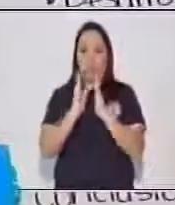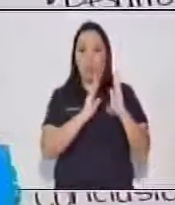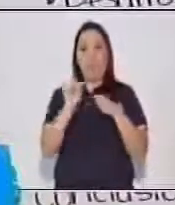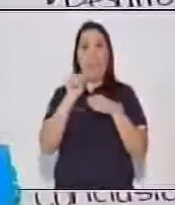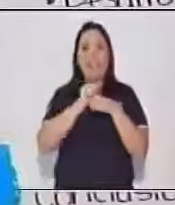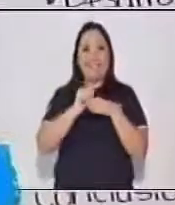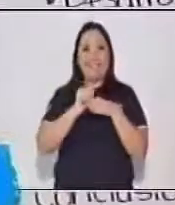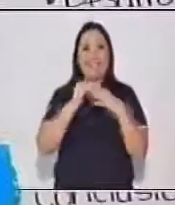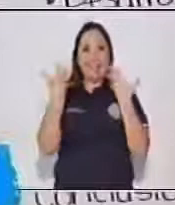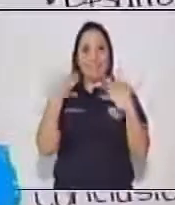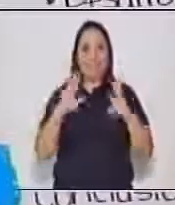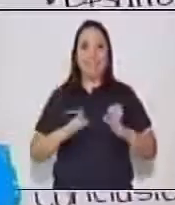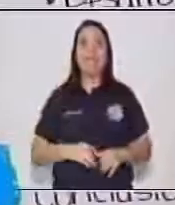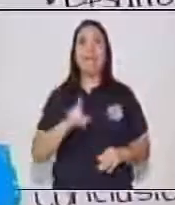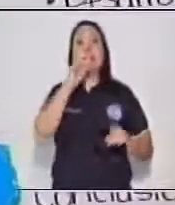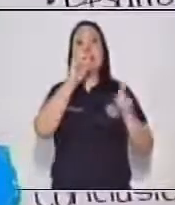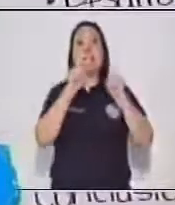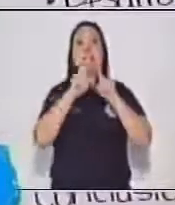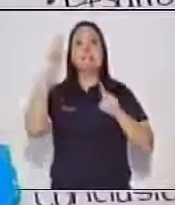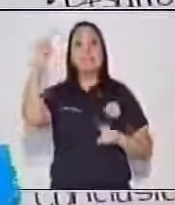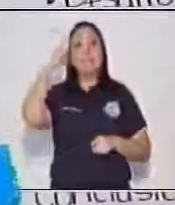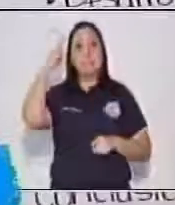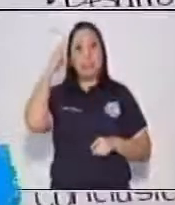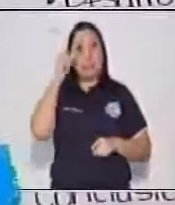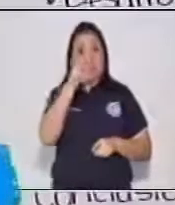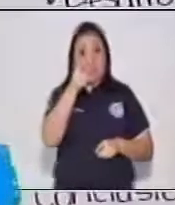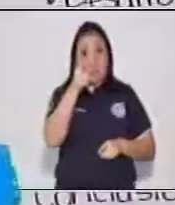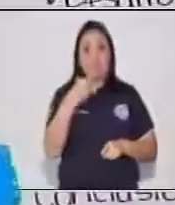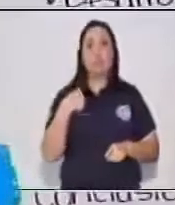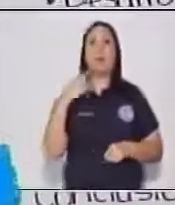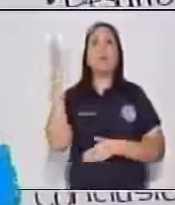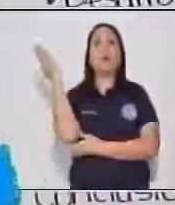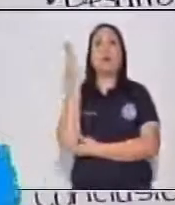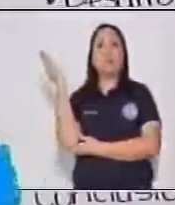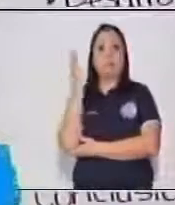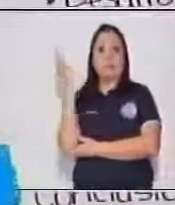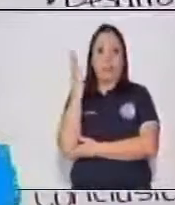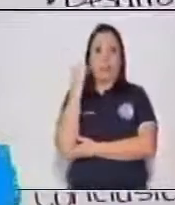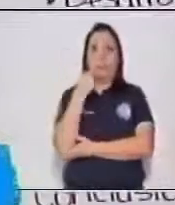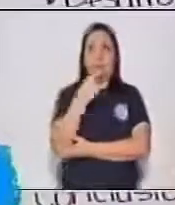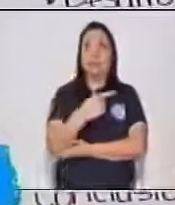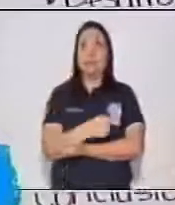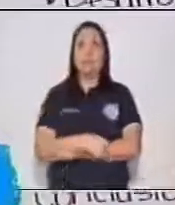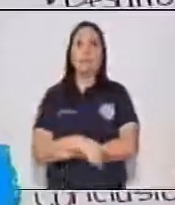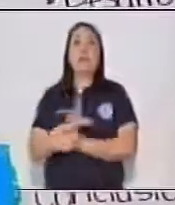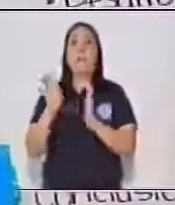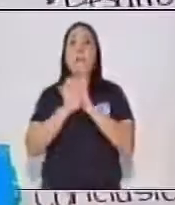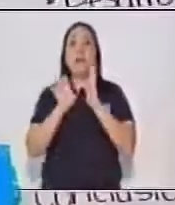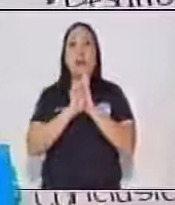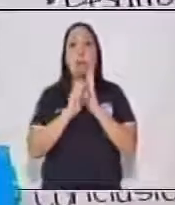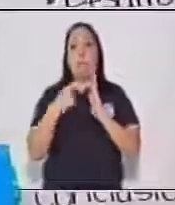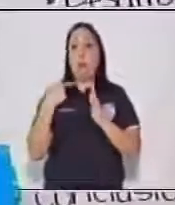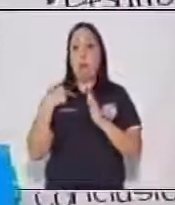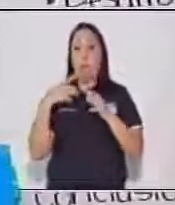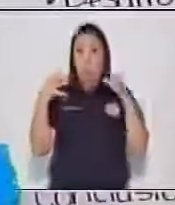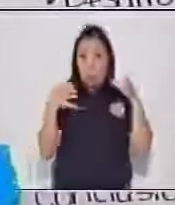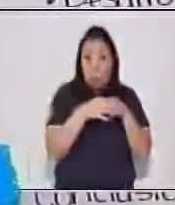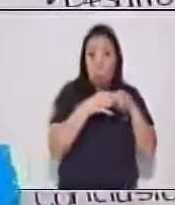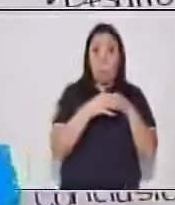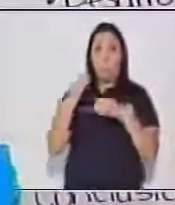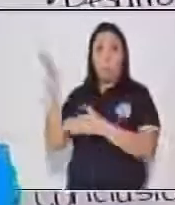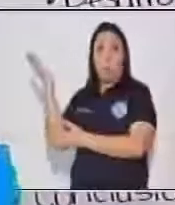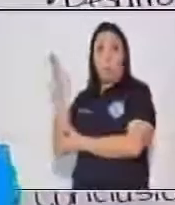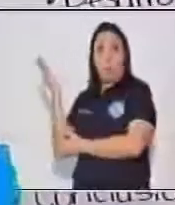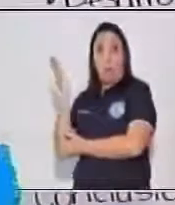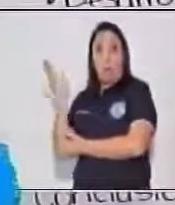asignen. También es importante recordarte que en una exposición, pues si es de varias personas,